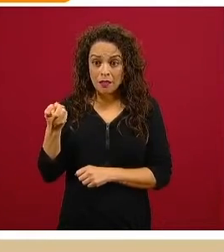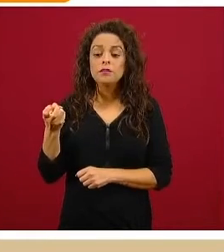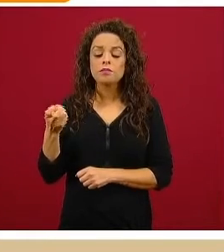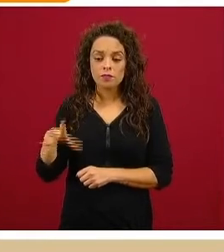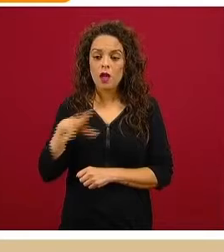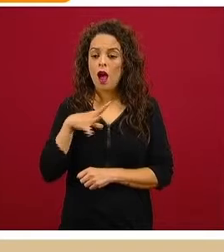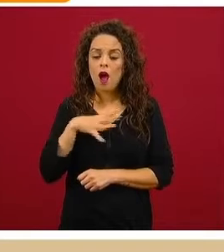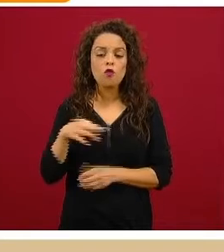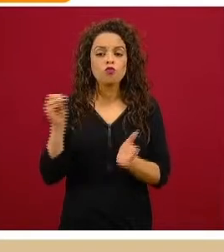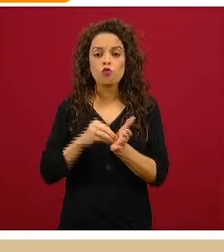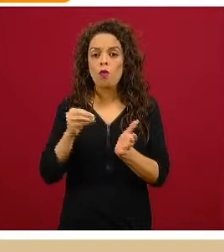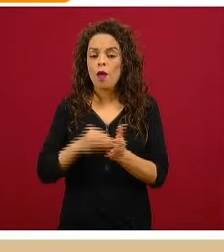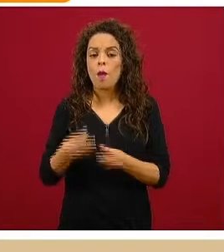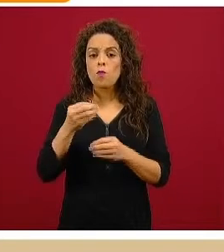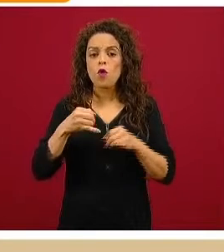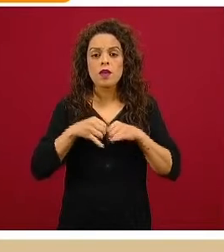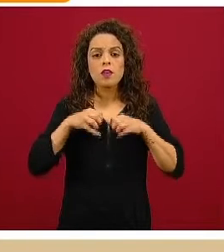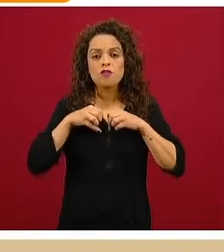38.